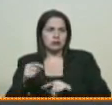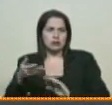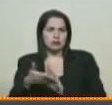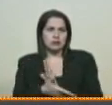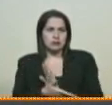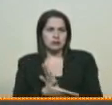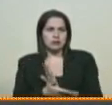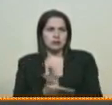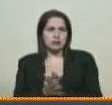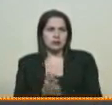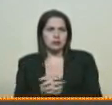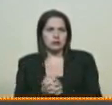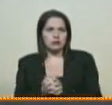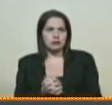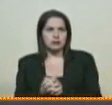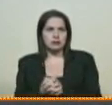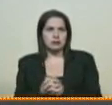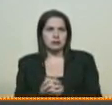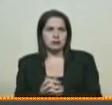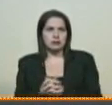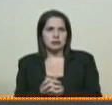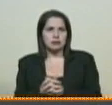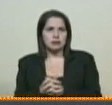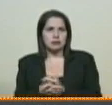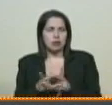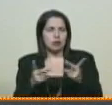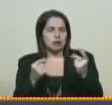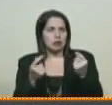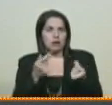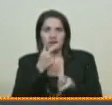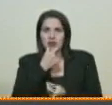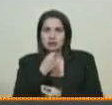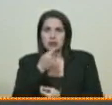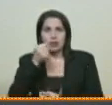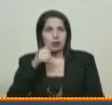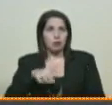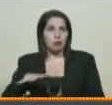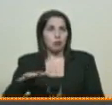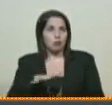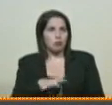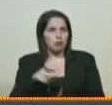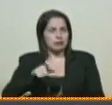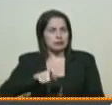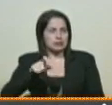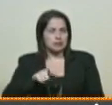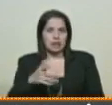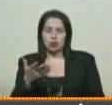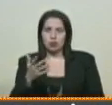social, económica, laboral, la felicidad de nuestro pueblo. Son medidas necesarias.